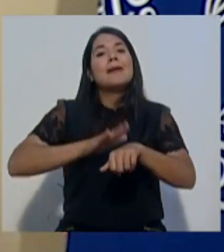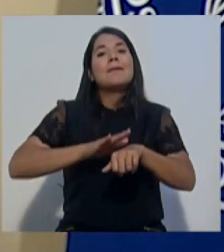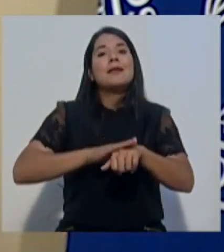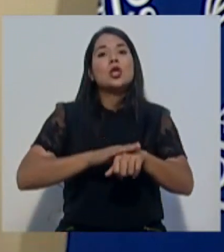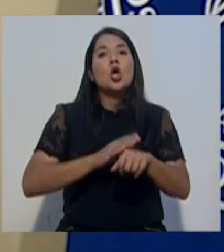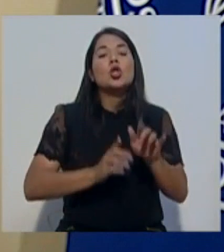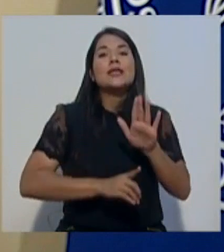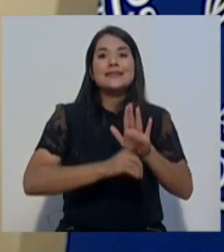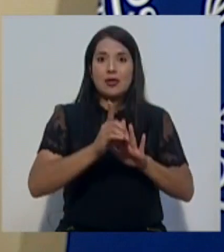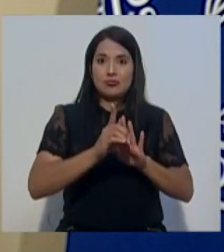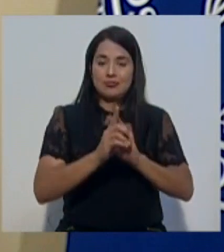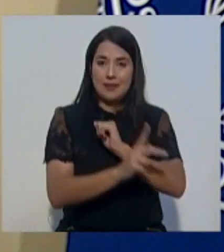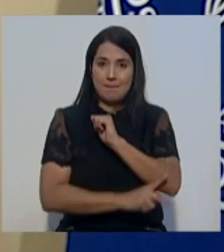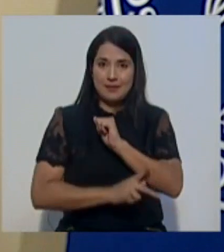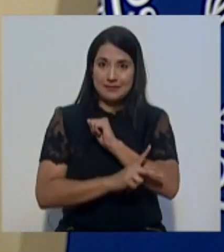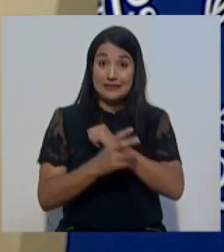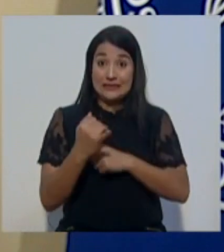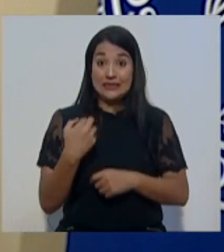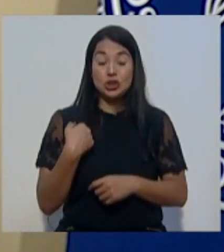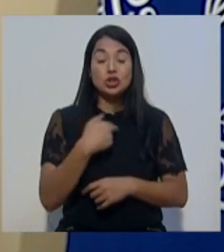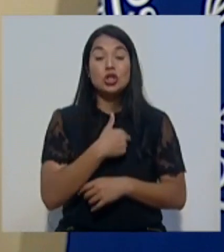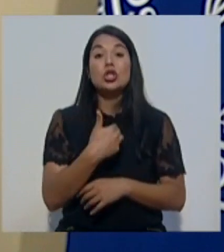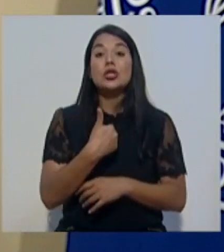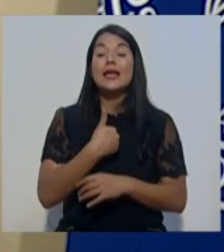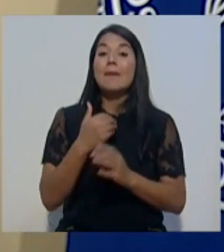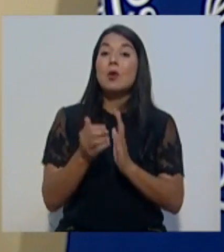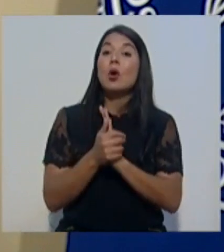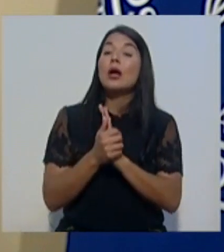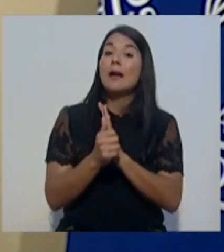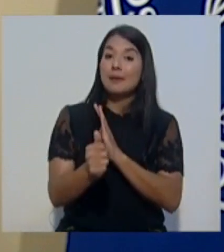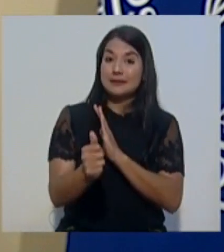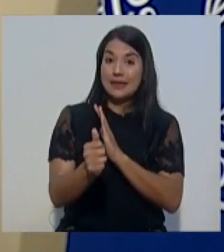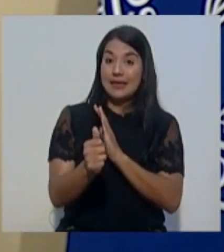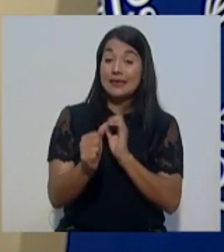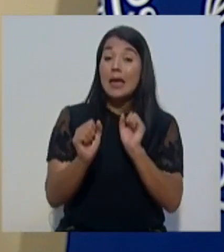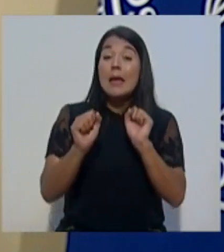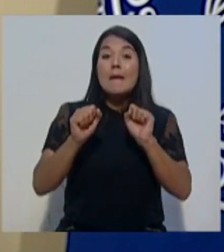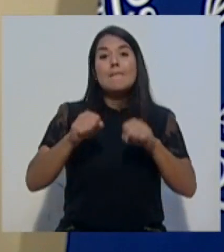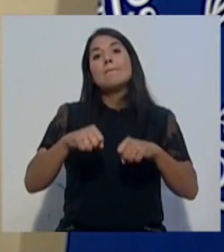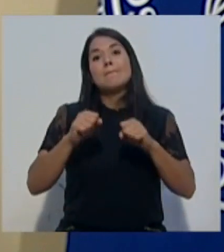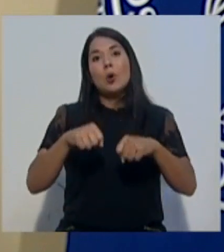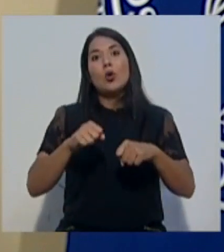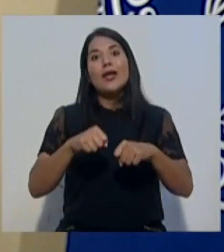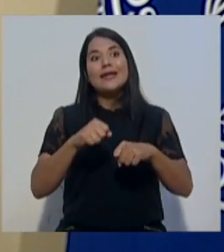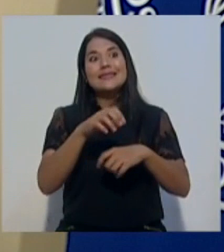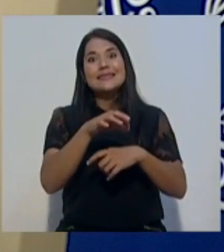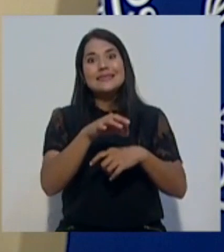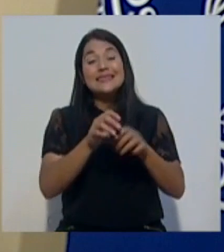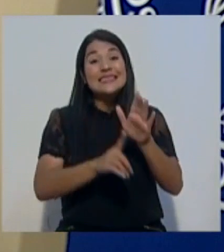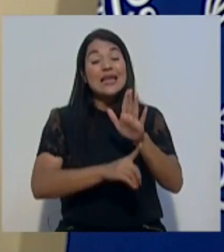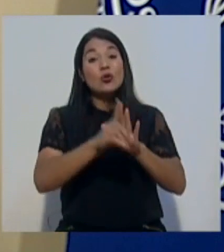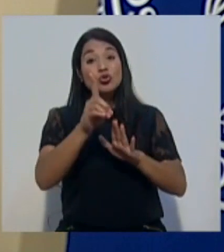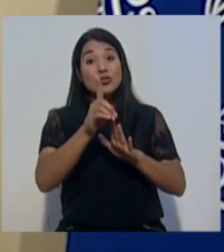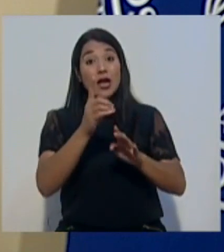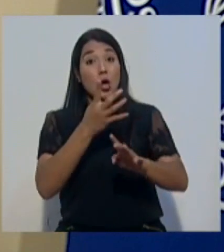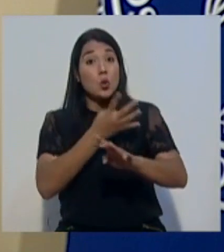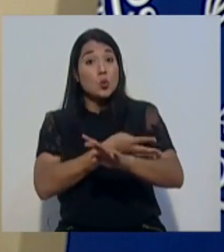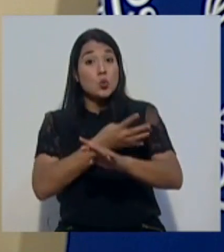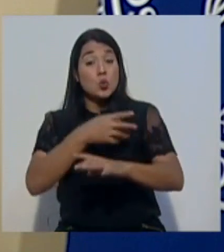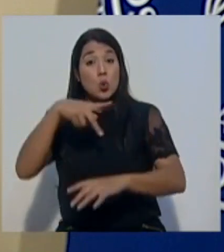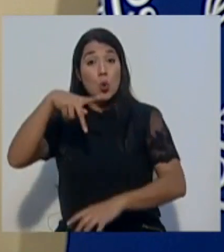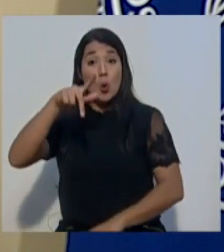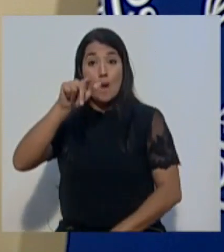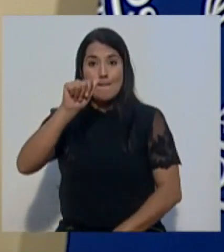desarrollos. Si tenemos una capacidad de escalar el plasma equino,